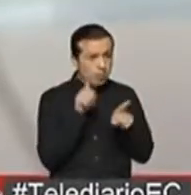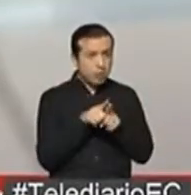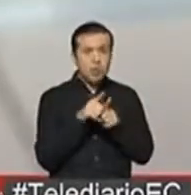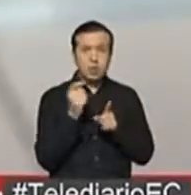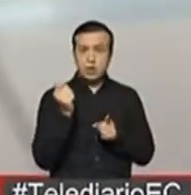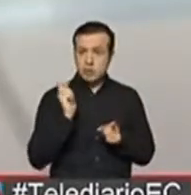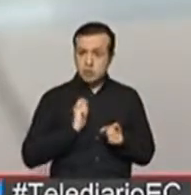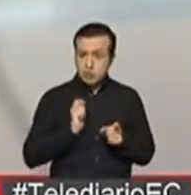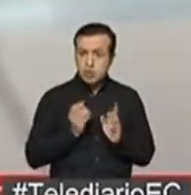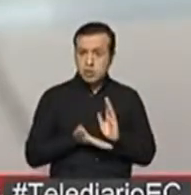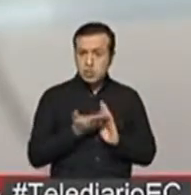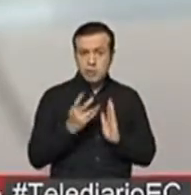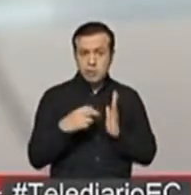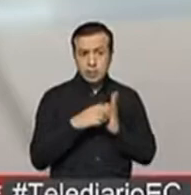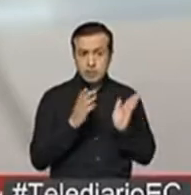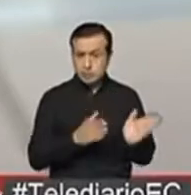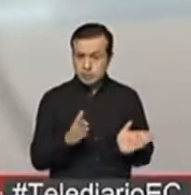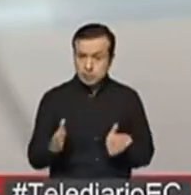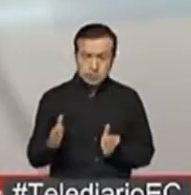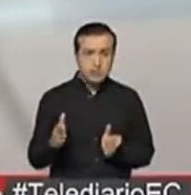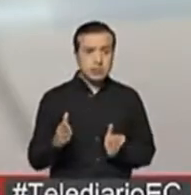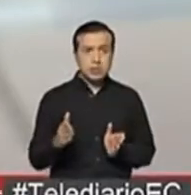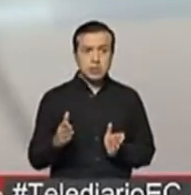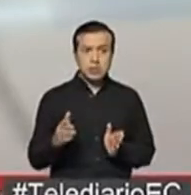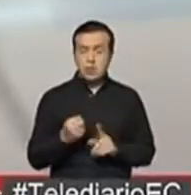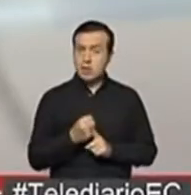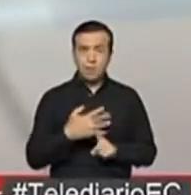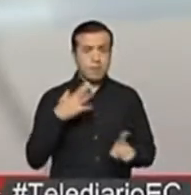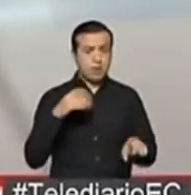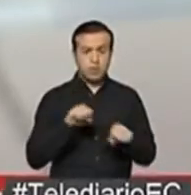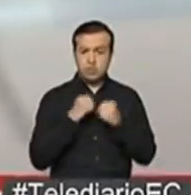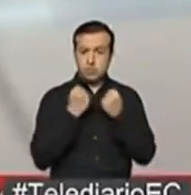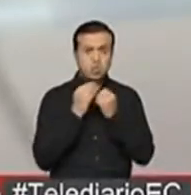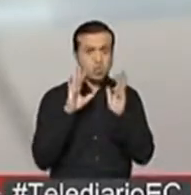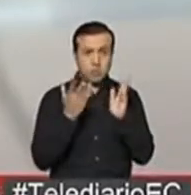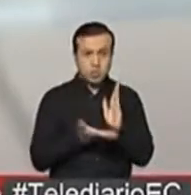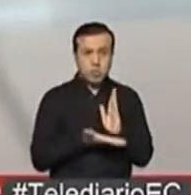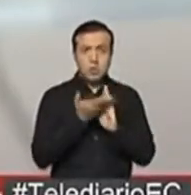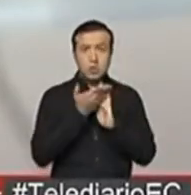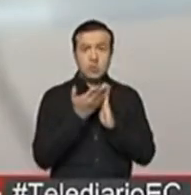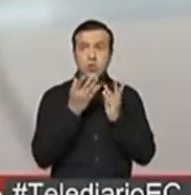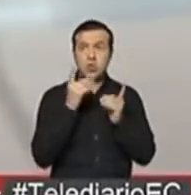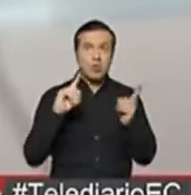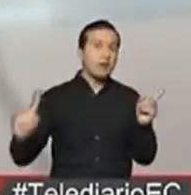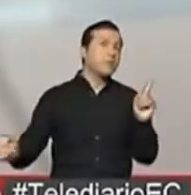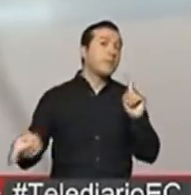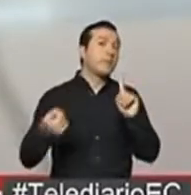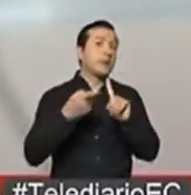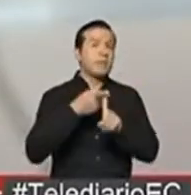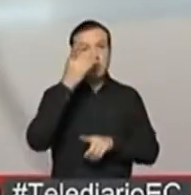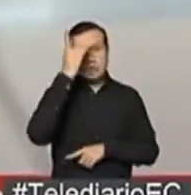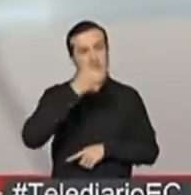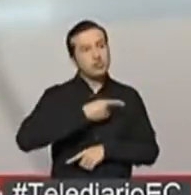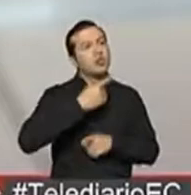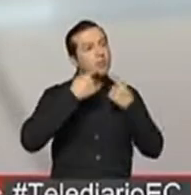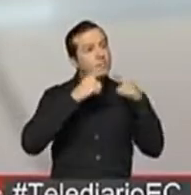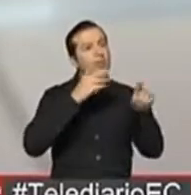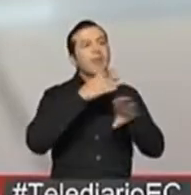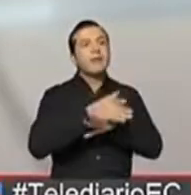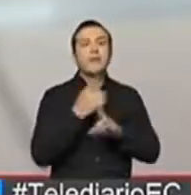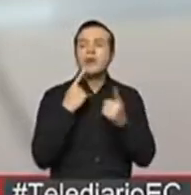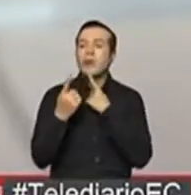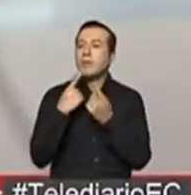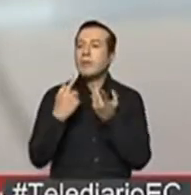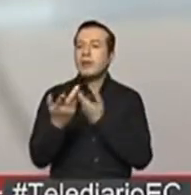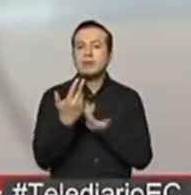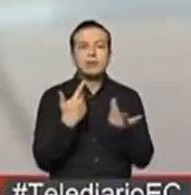suelos ajustó pasajes es decir no hubo un impacto social aquí lanzan primero la medida y después empiezan a